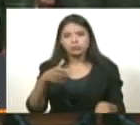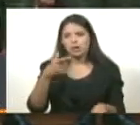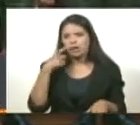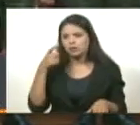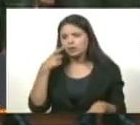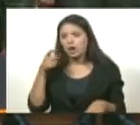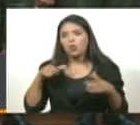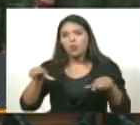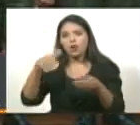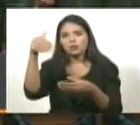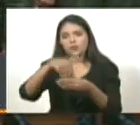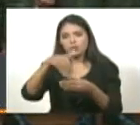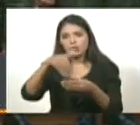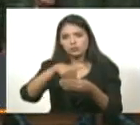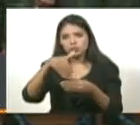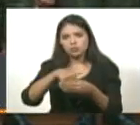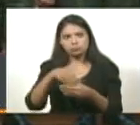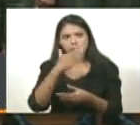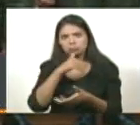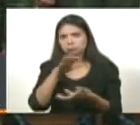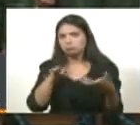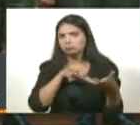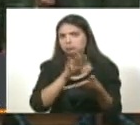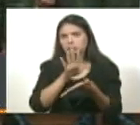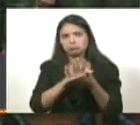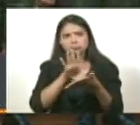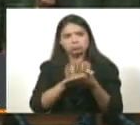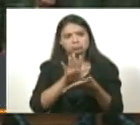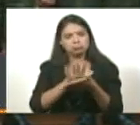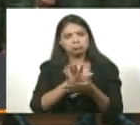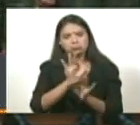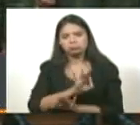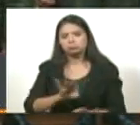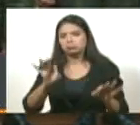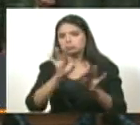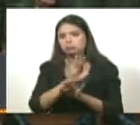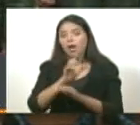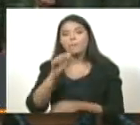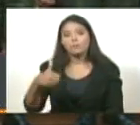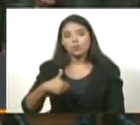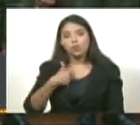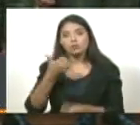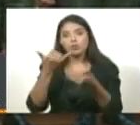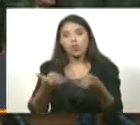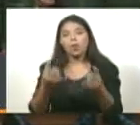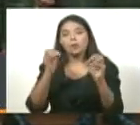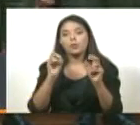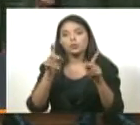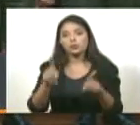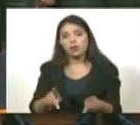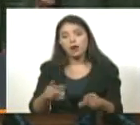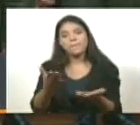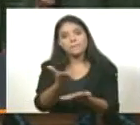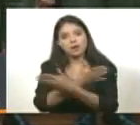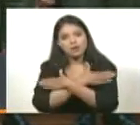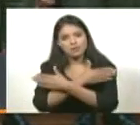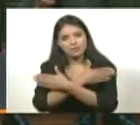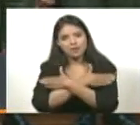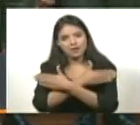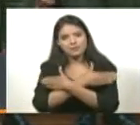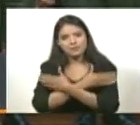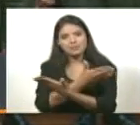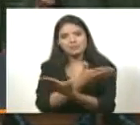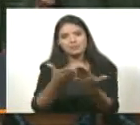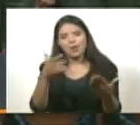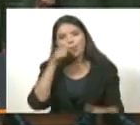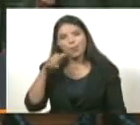los centros de votación sin ningún tipo de inconveniente. Aprovecho la oportunidad para felicitar al pueblo